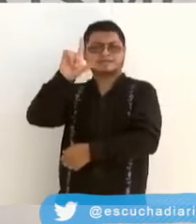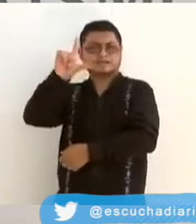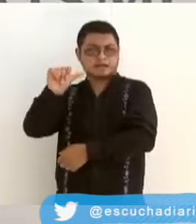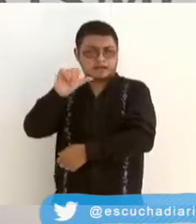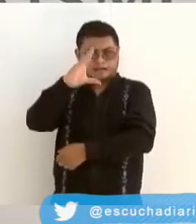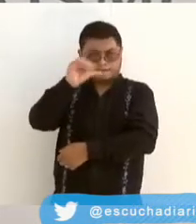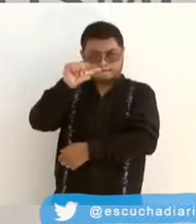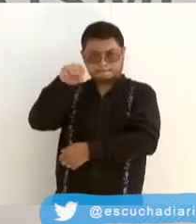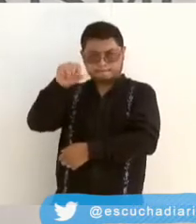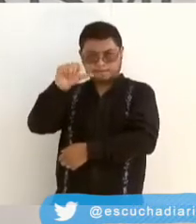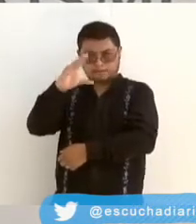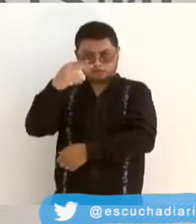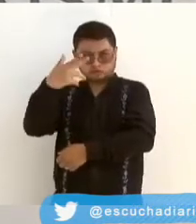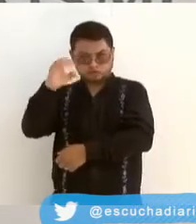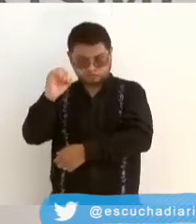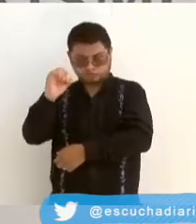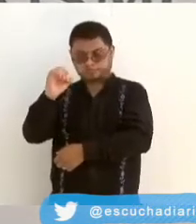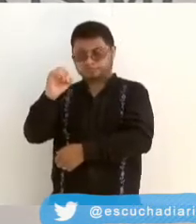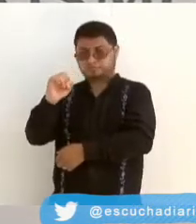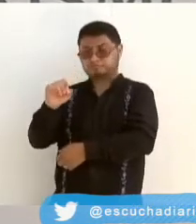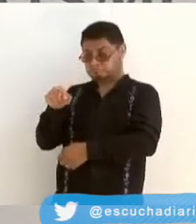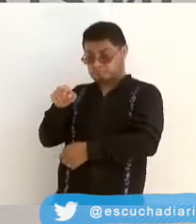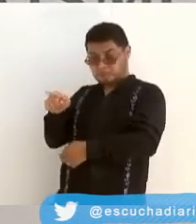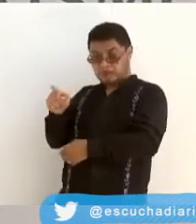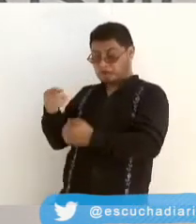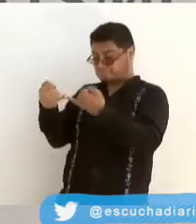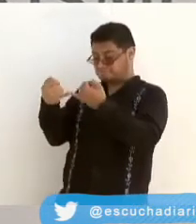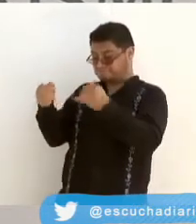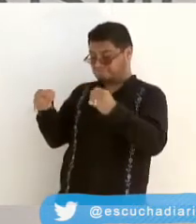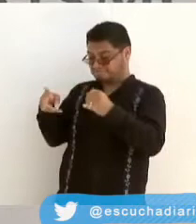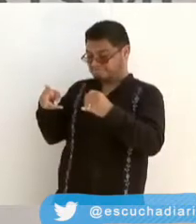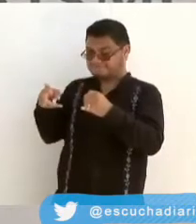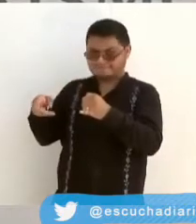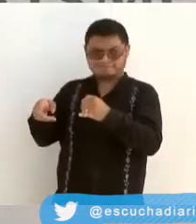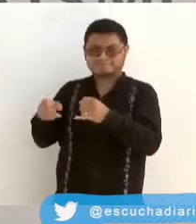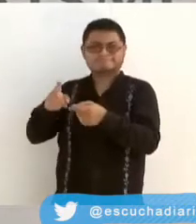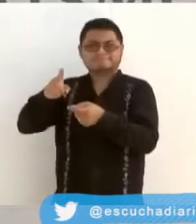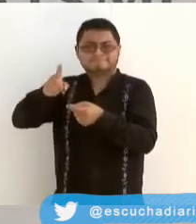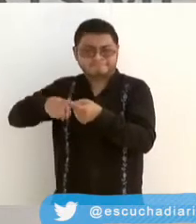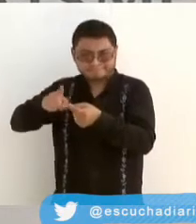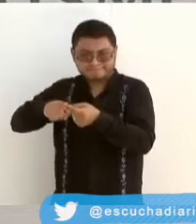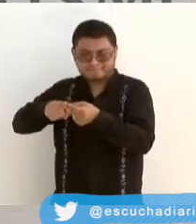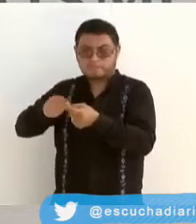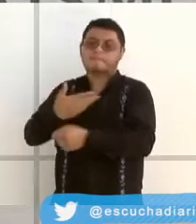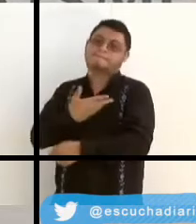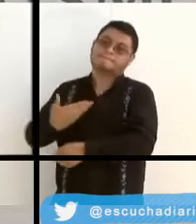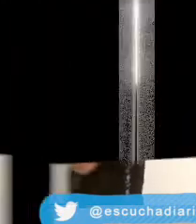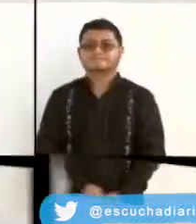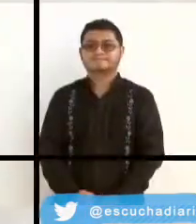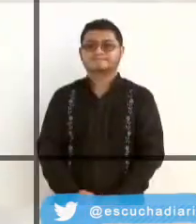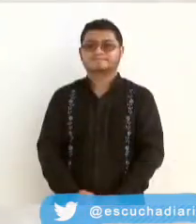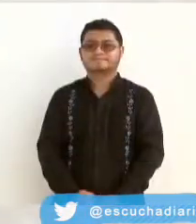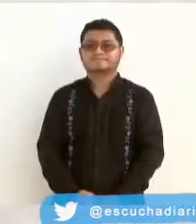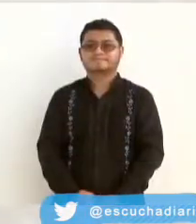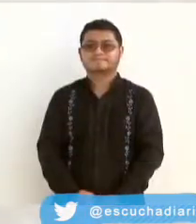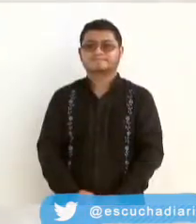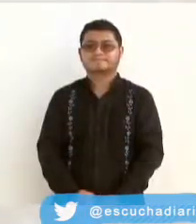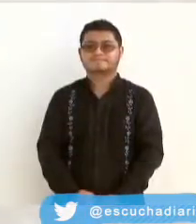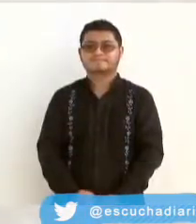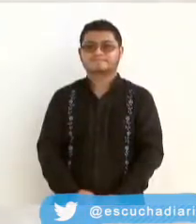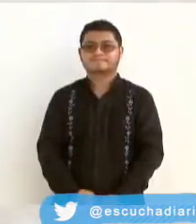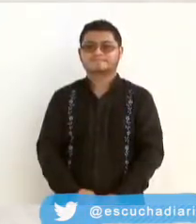inaugura este ferrocarril el presidente Miguel Alemán.